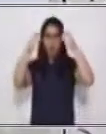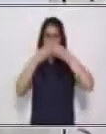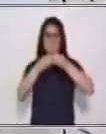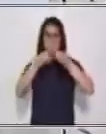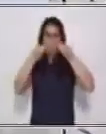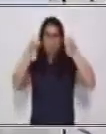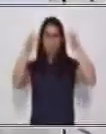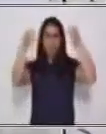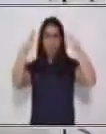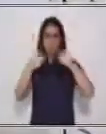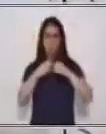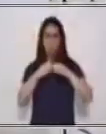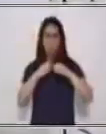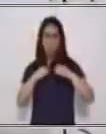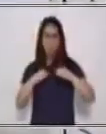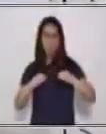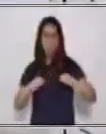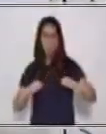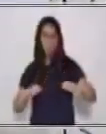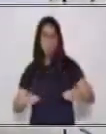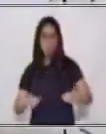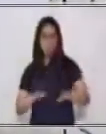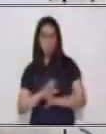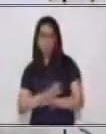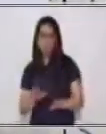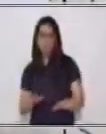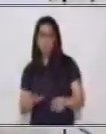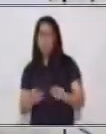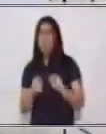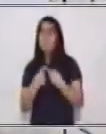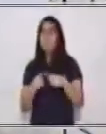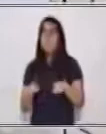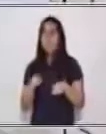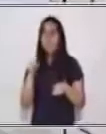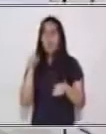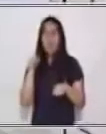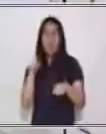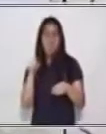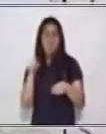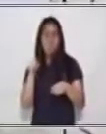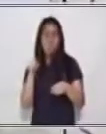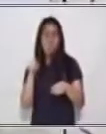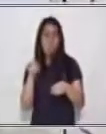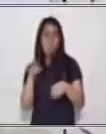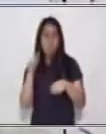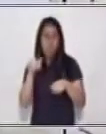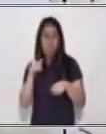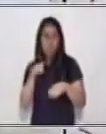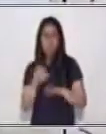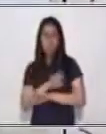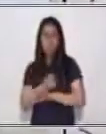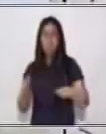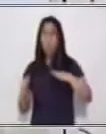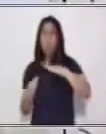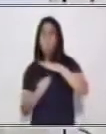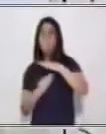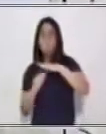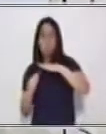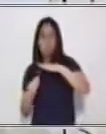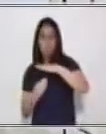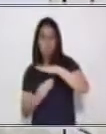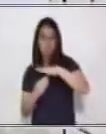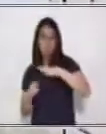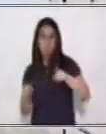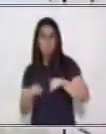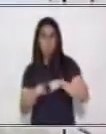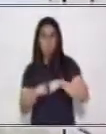Observa, corta la base. La diferencia entre la parábola y la elipse es que la elipse corta